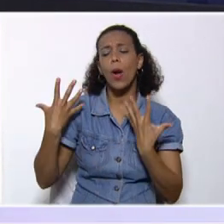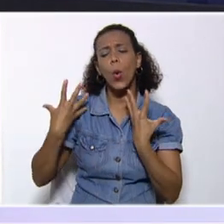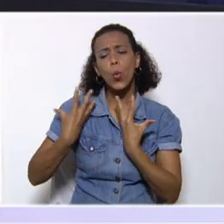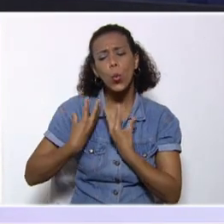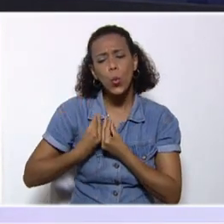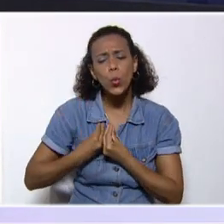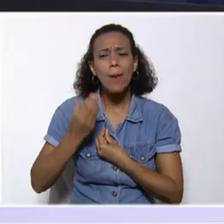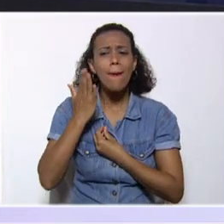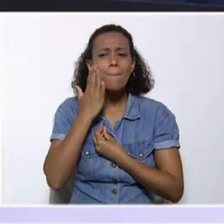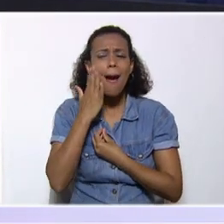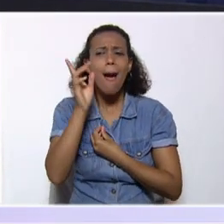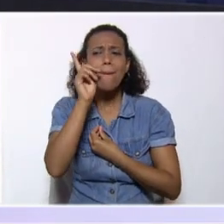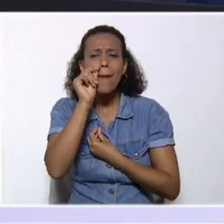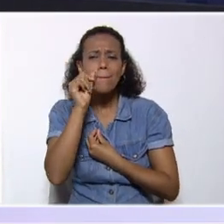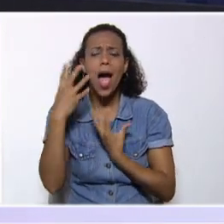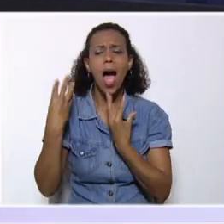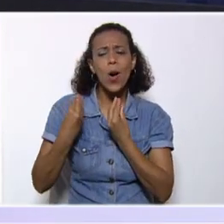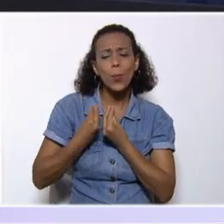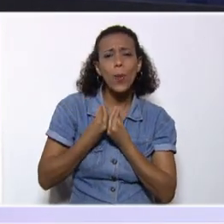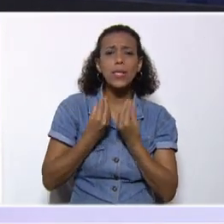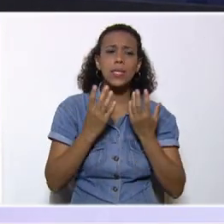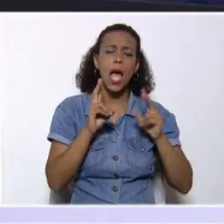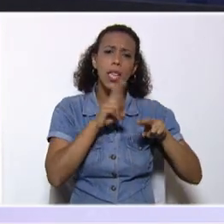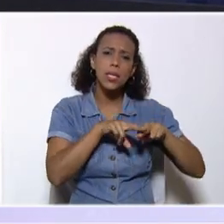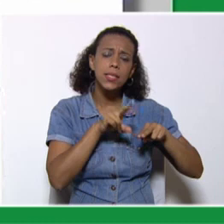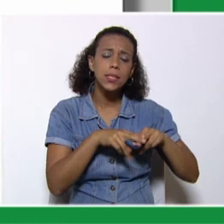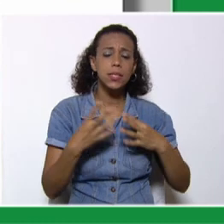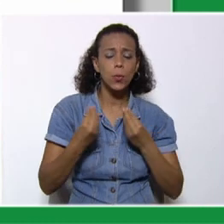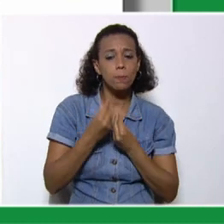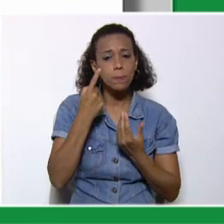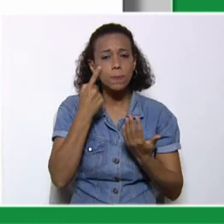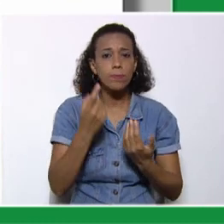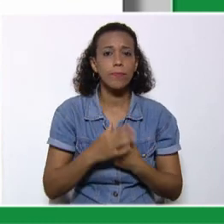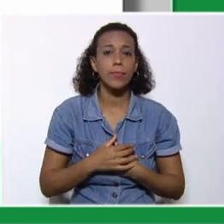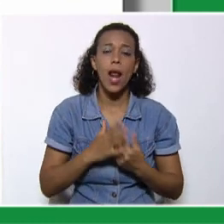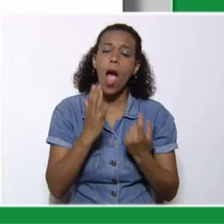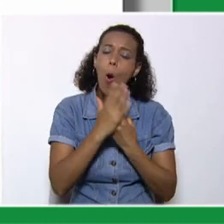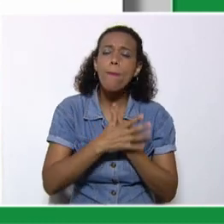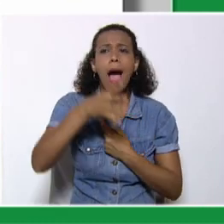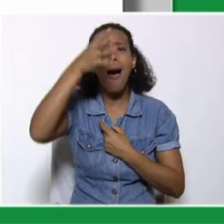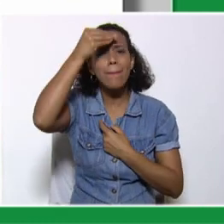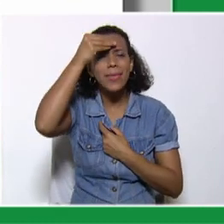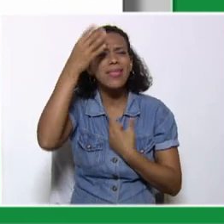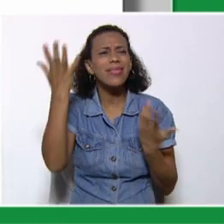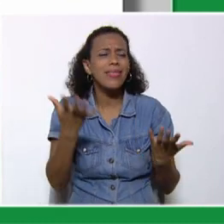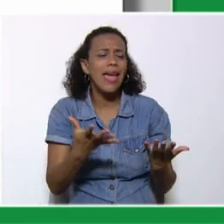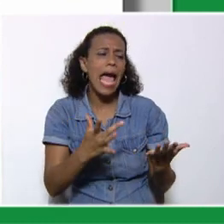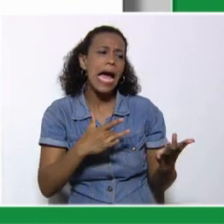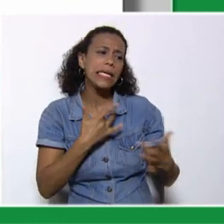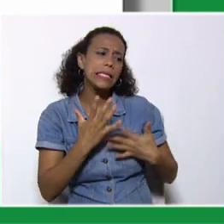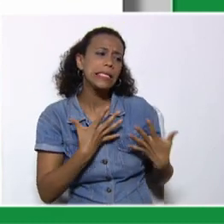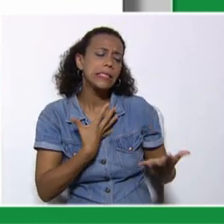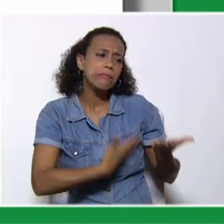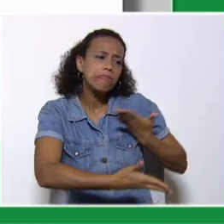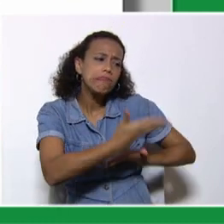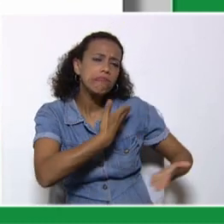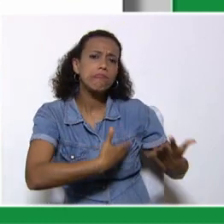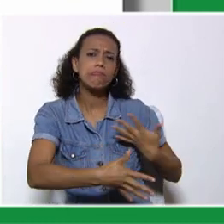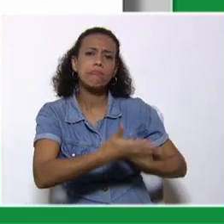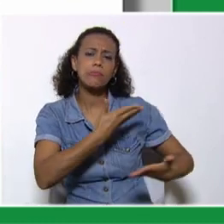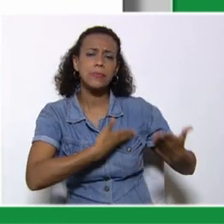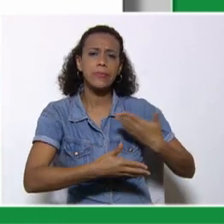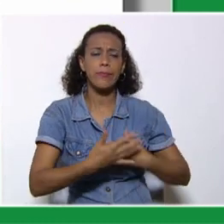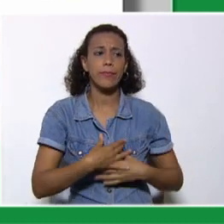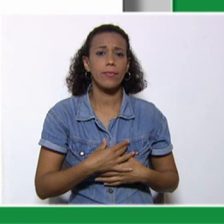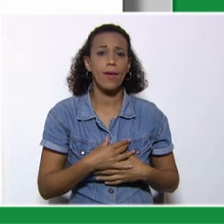siempre nuestro padre, madre, familiar, acompañando a nuestro niño o niña. Y de comprensión para crear entonces un clima de seguridad.